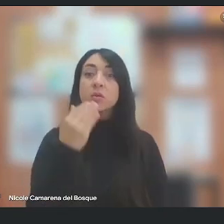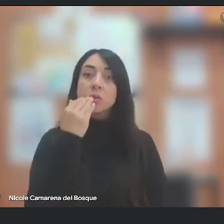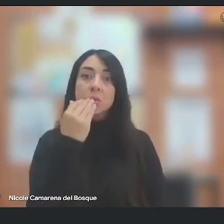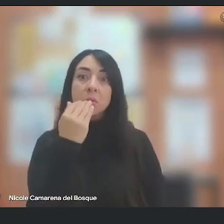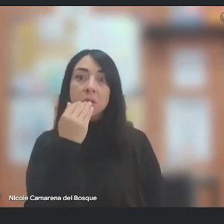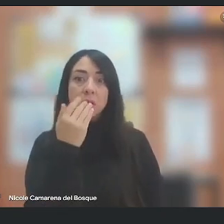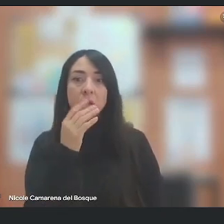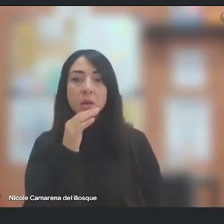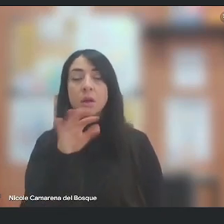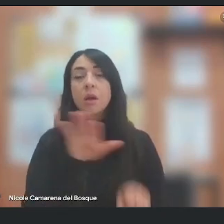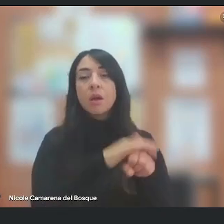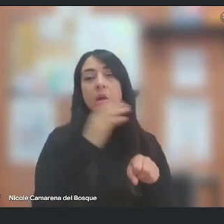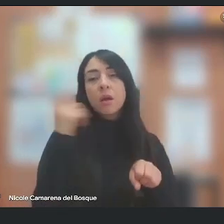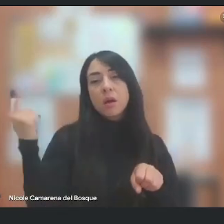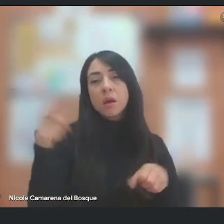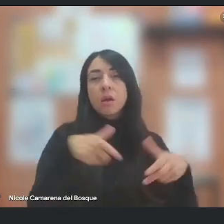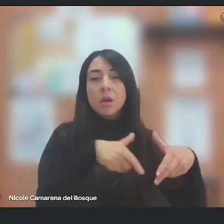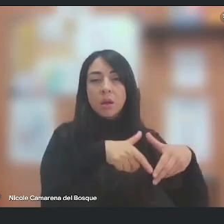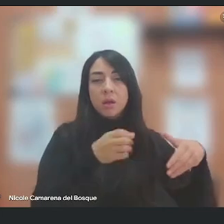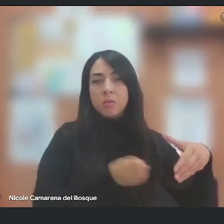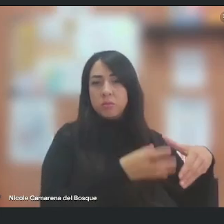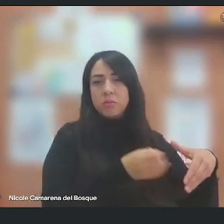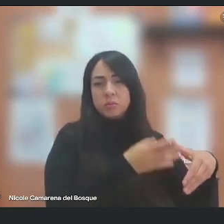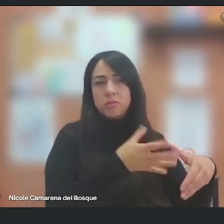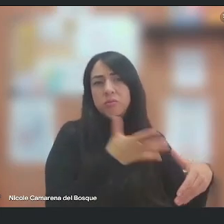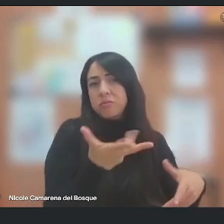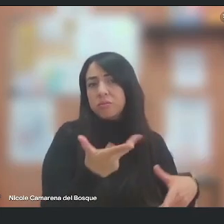30 años, 50 años, o sea, es actual.